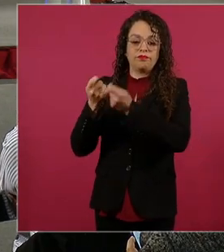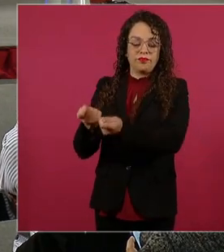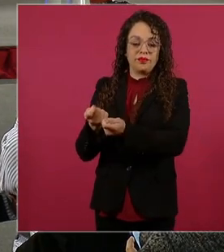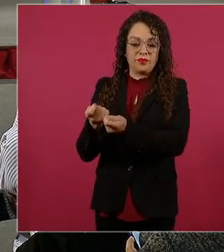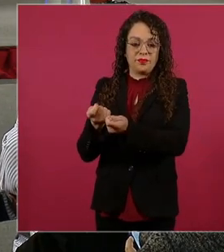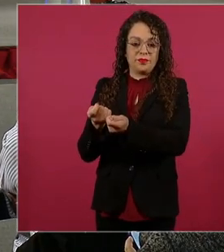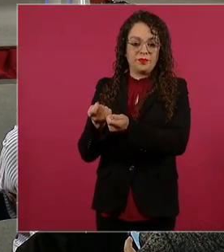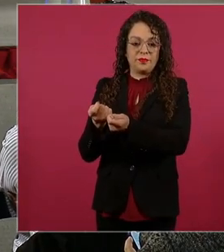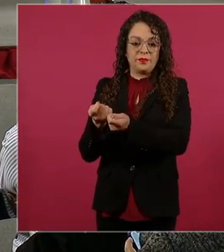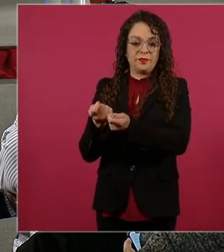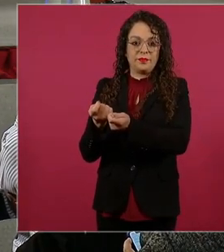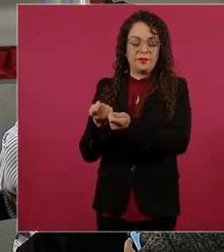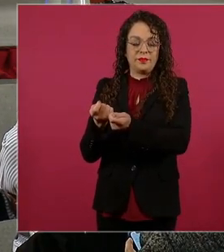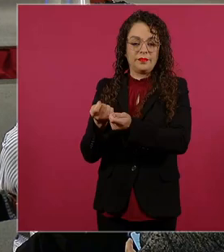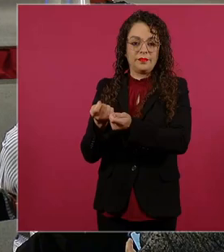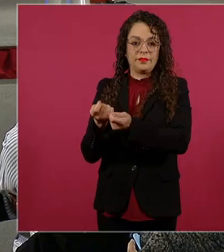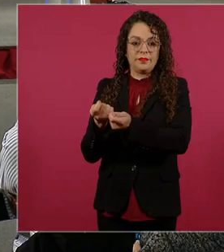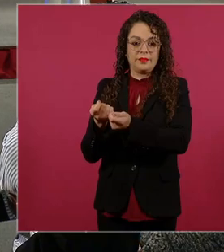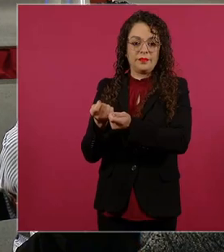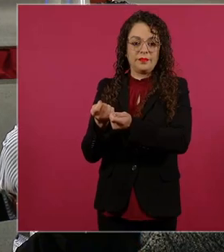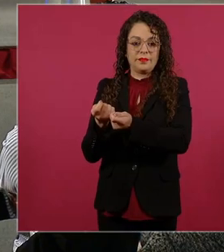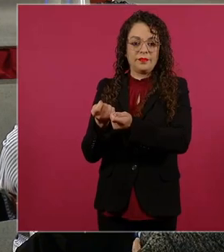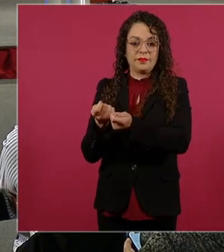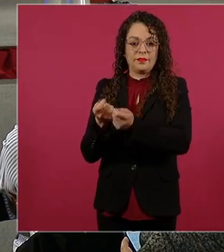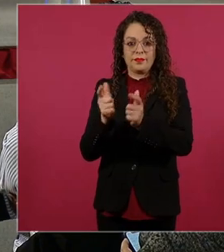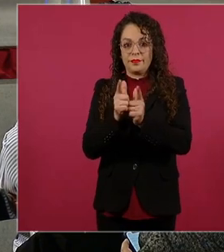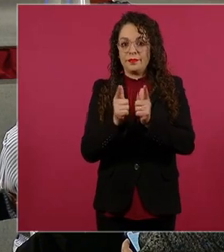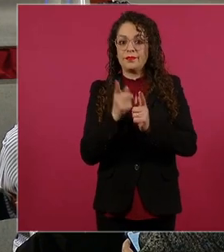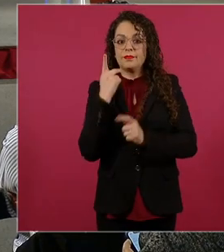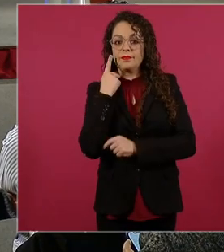este el PRI al PAN